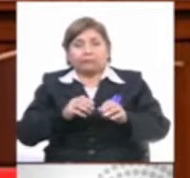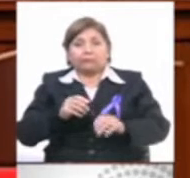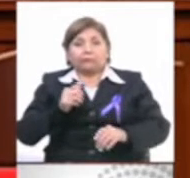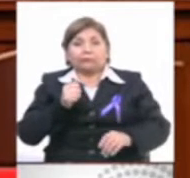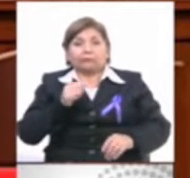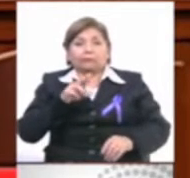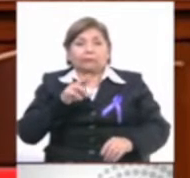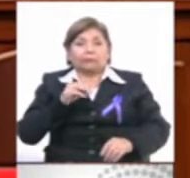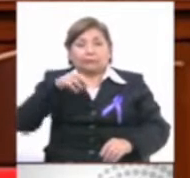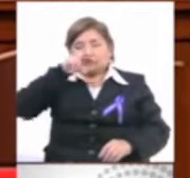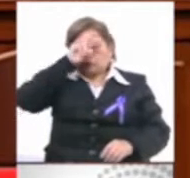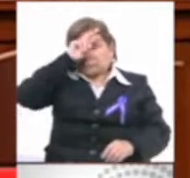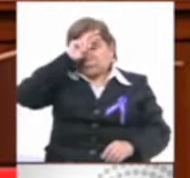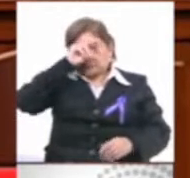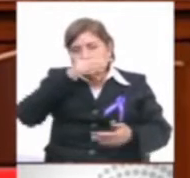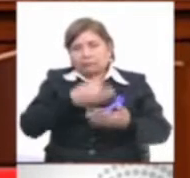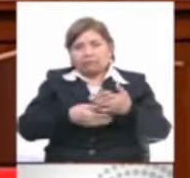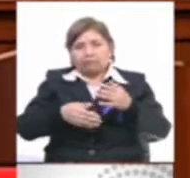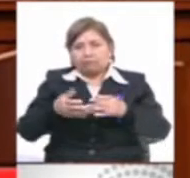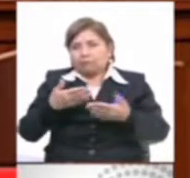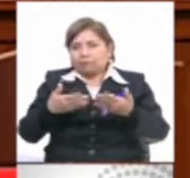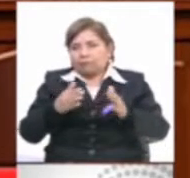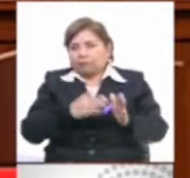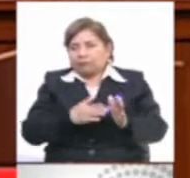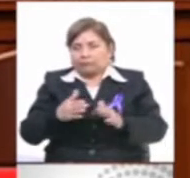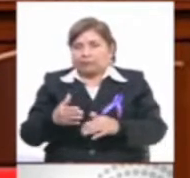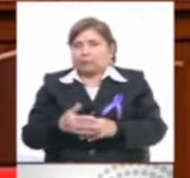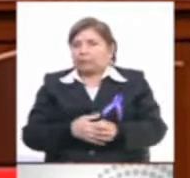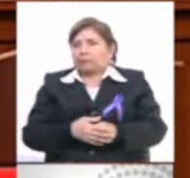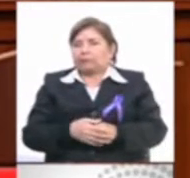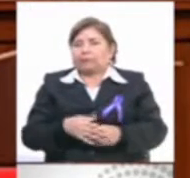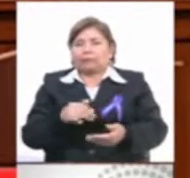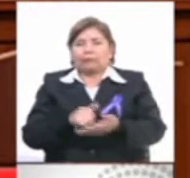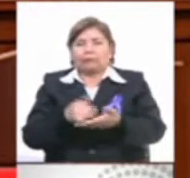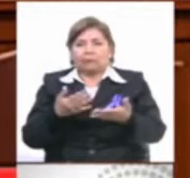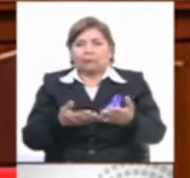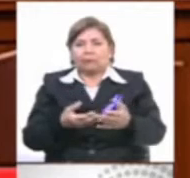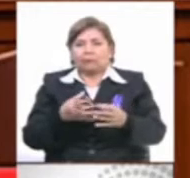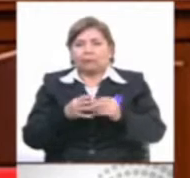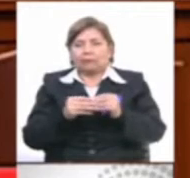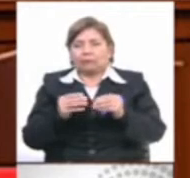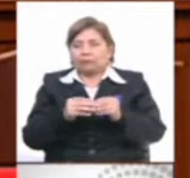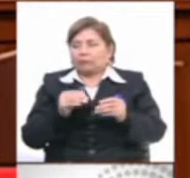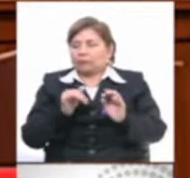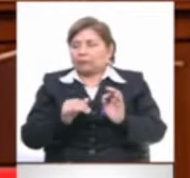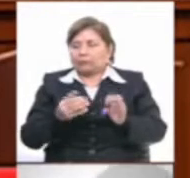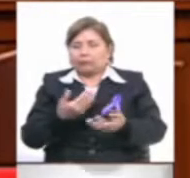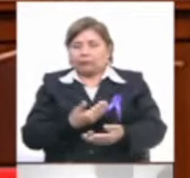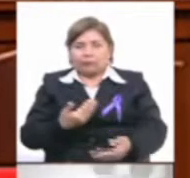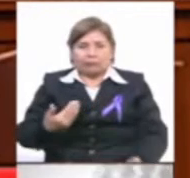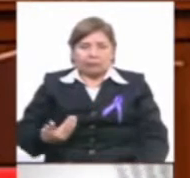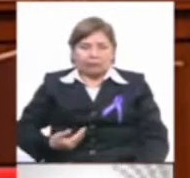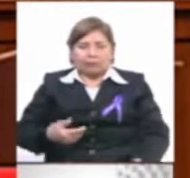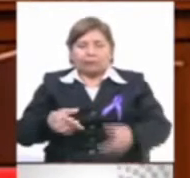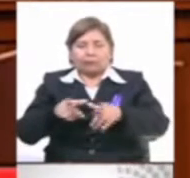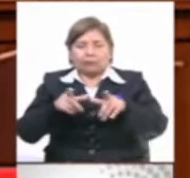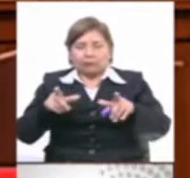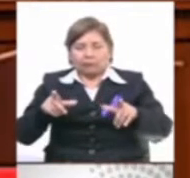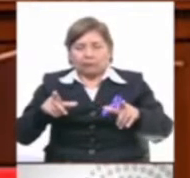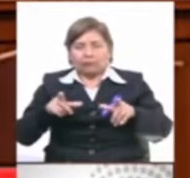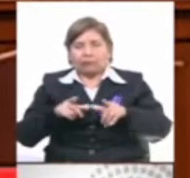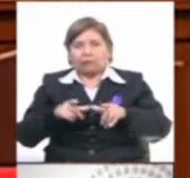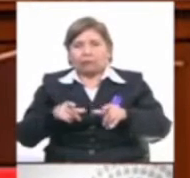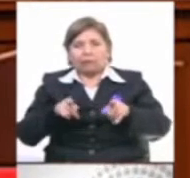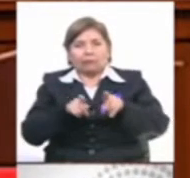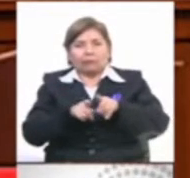AgroPerú y la elaboración de los planes de negocio, reconversión productiva en los gobiernos regionales y locales.